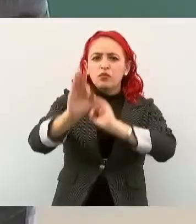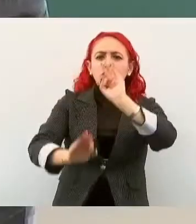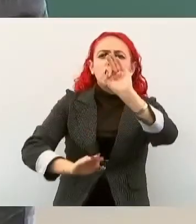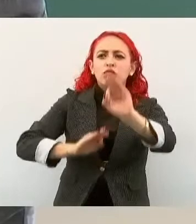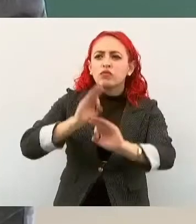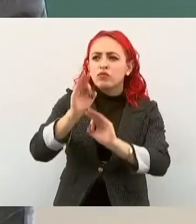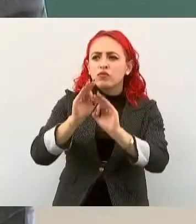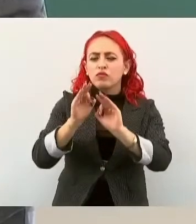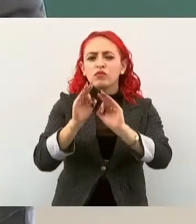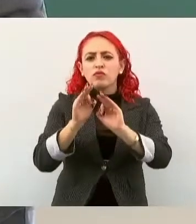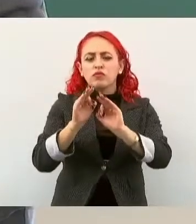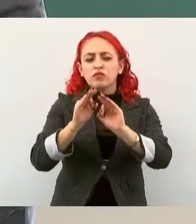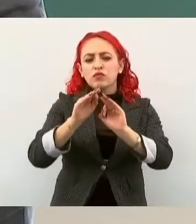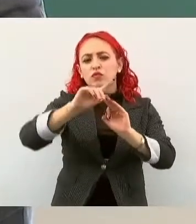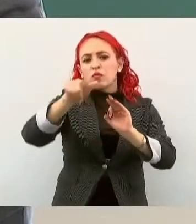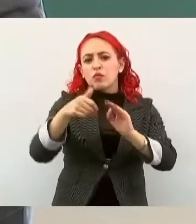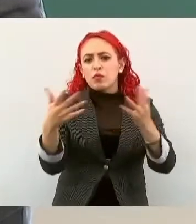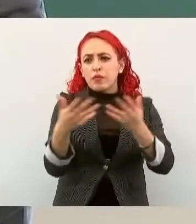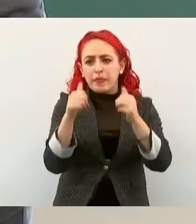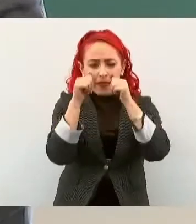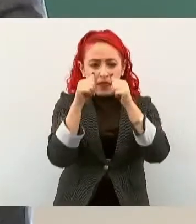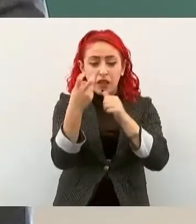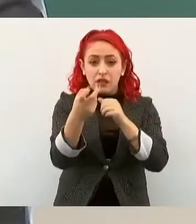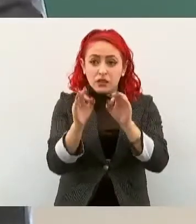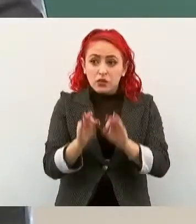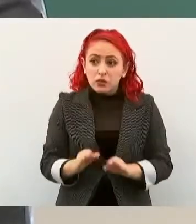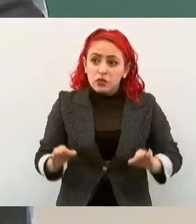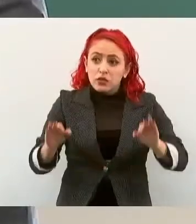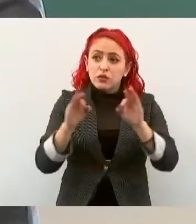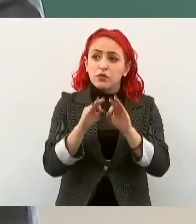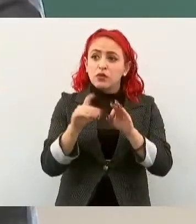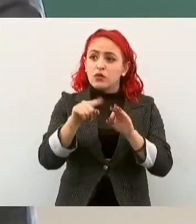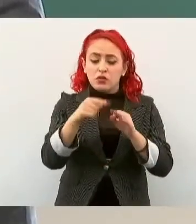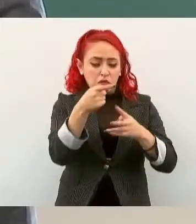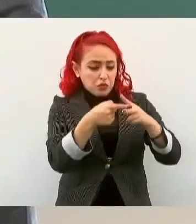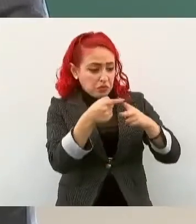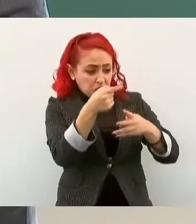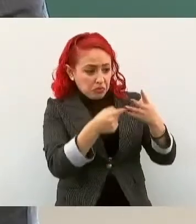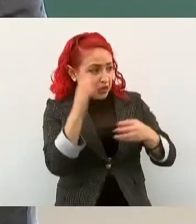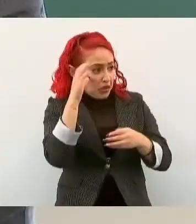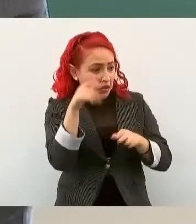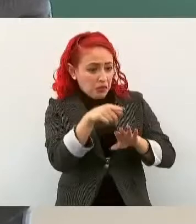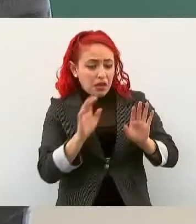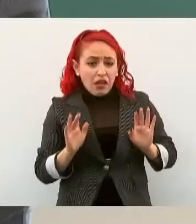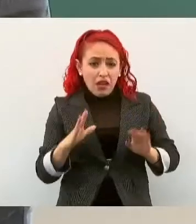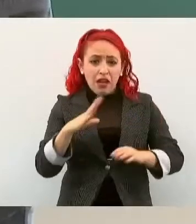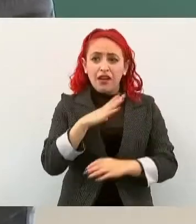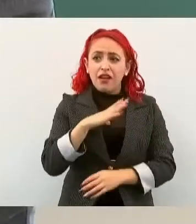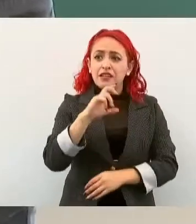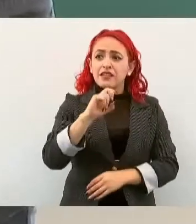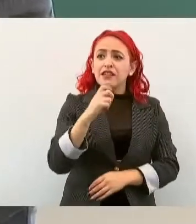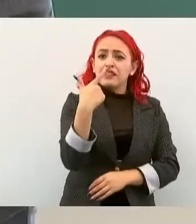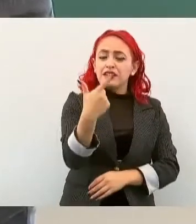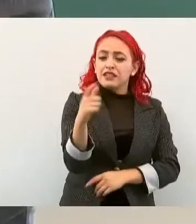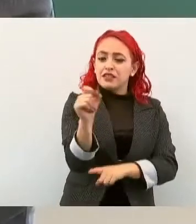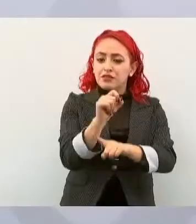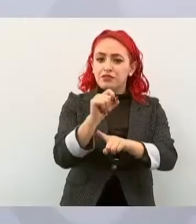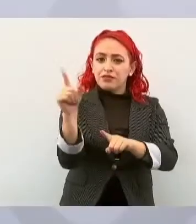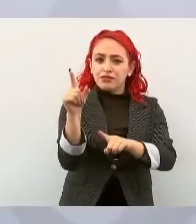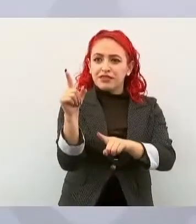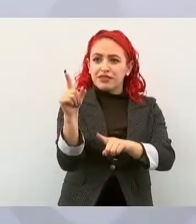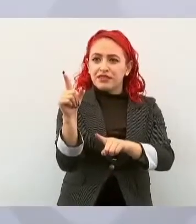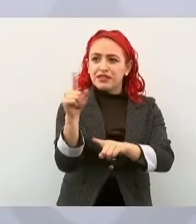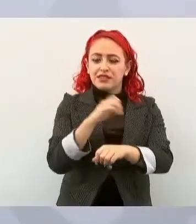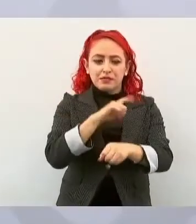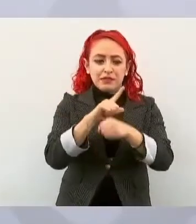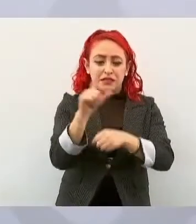tratamientos y dirigir lo que siga. Eso es muy importante y no está sensible. Bueno, Tiene 37 especialidades,